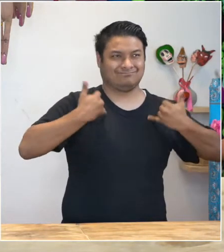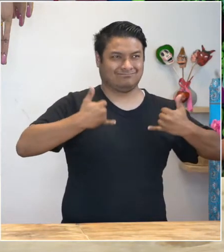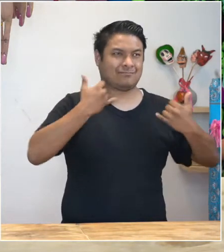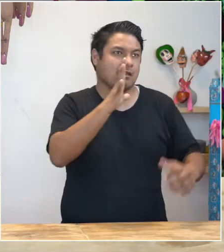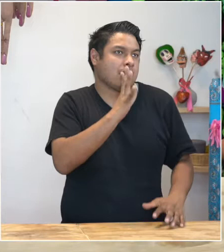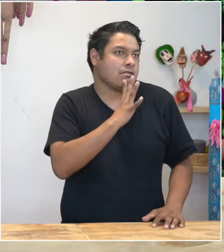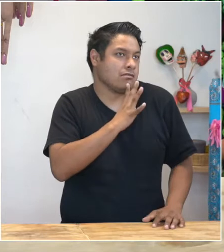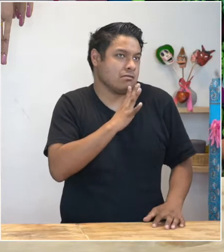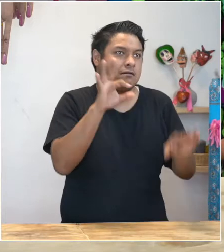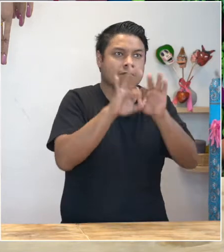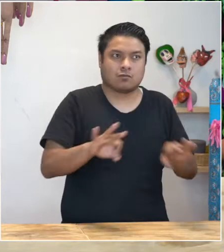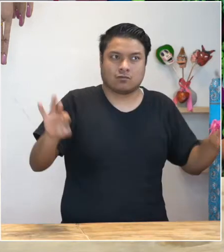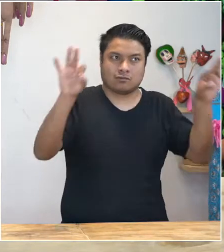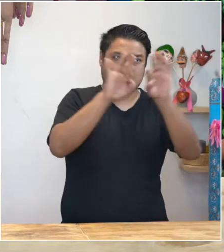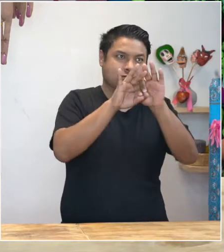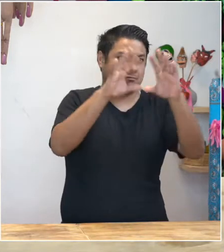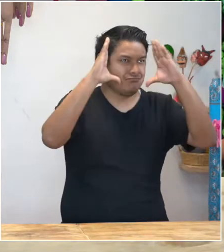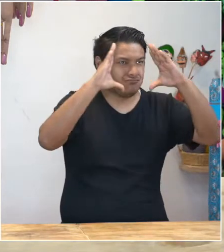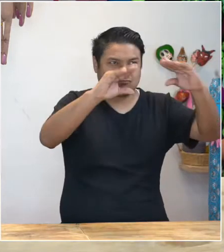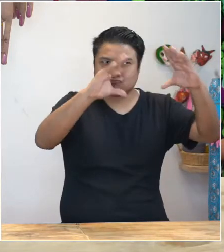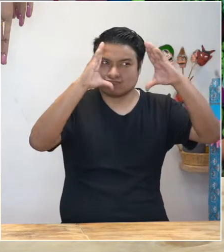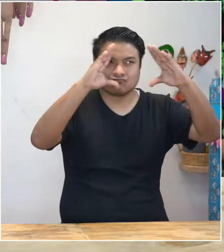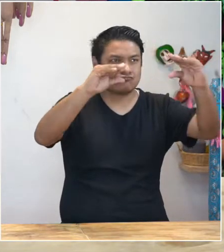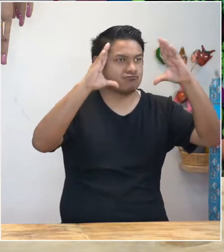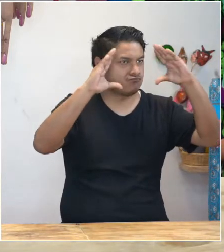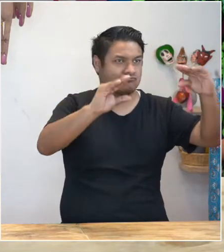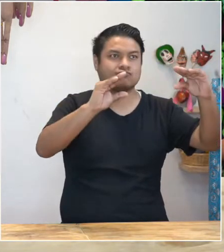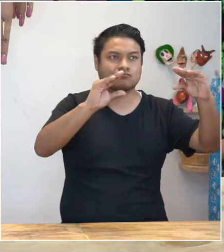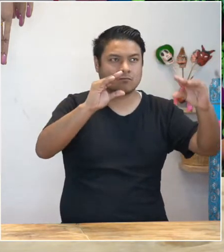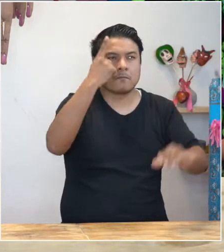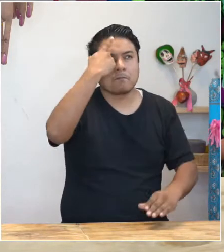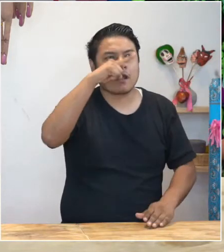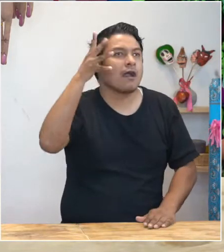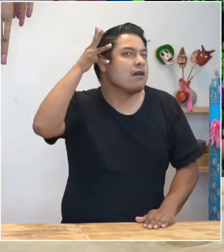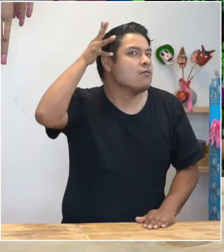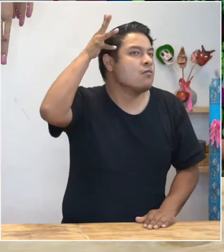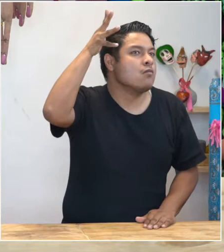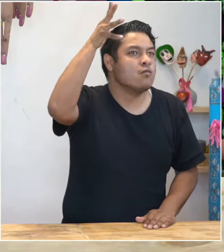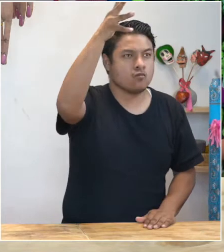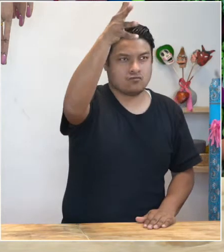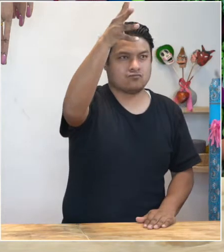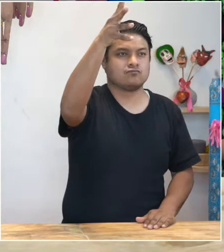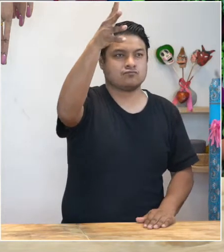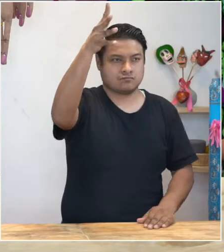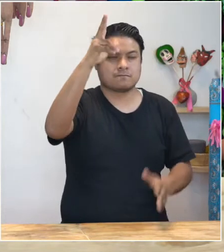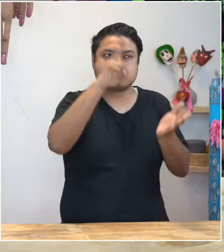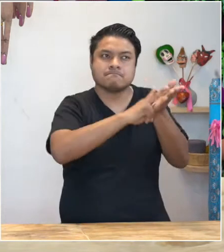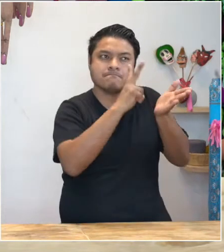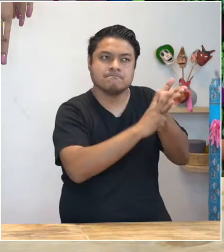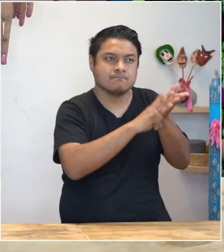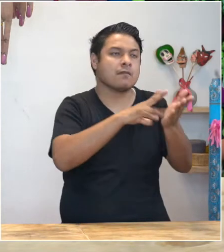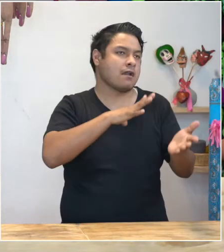hace pensar en un futuro congruente, ¿no? Lleno de valores. Si nosotros nos